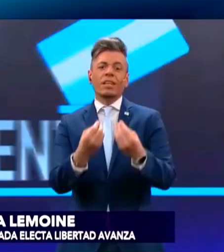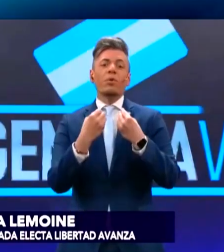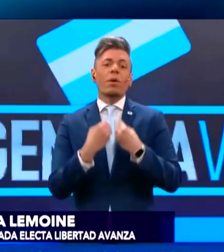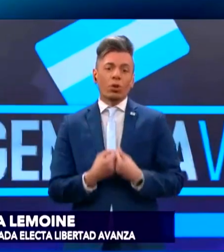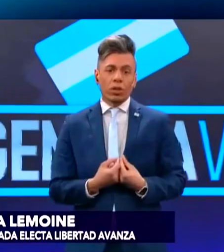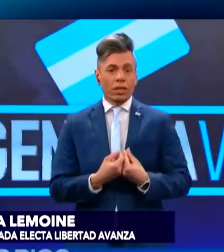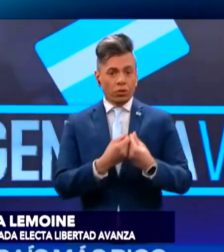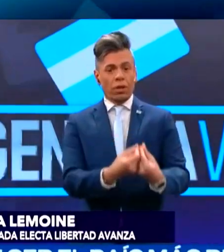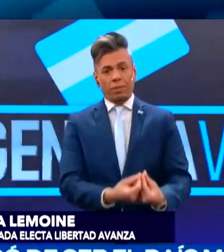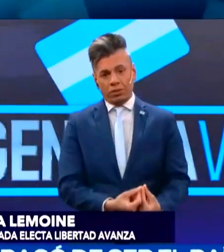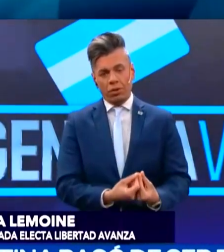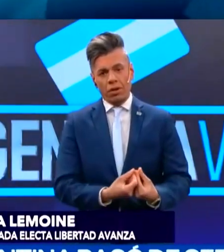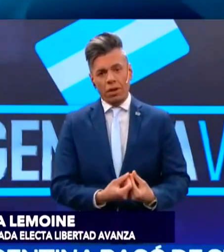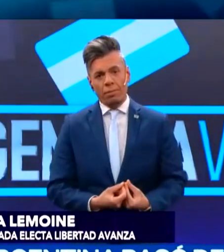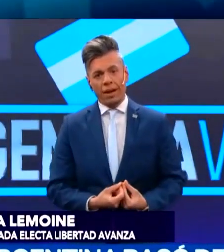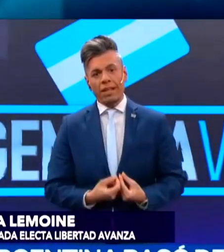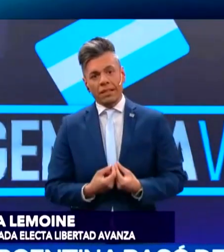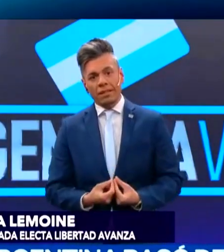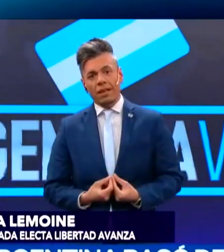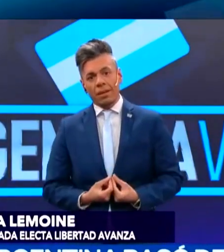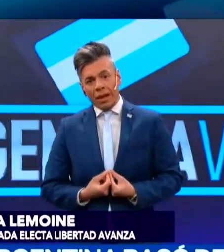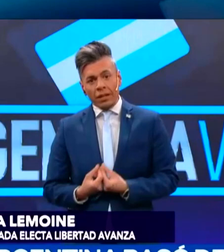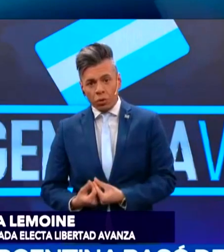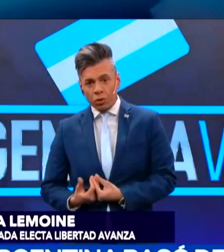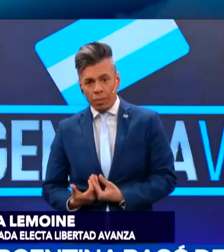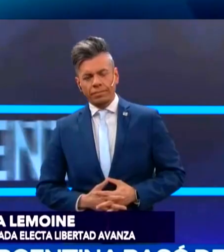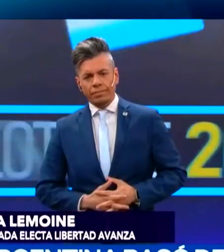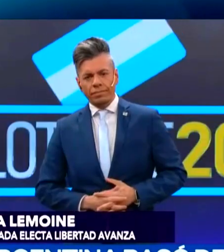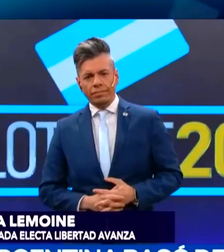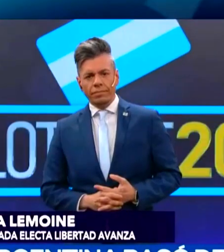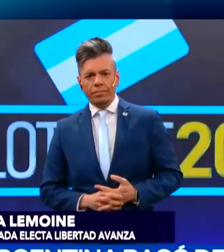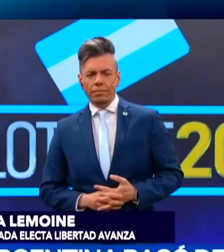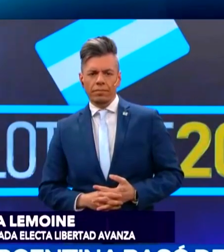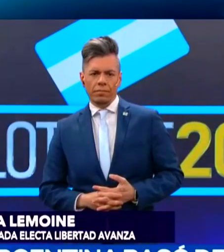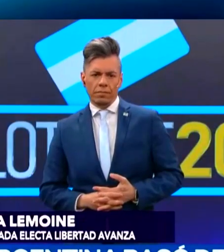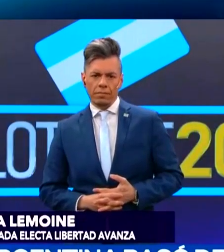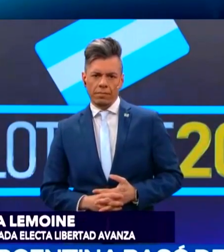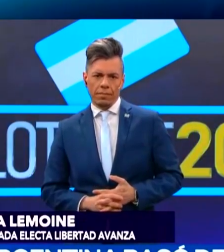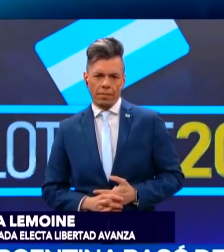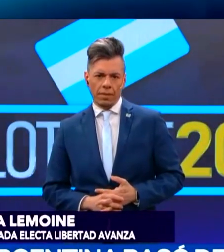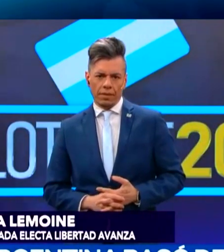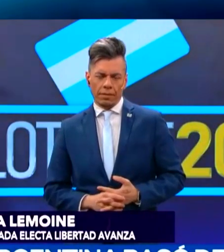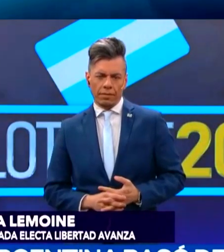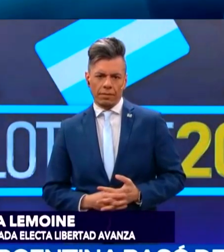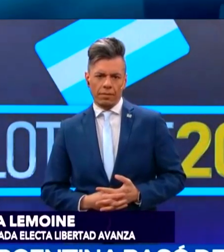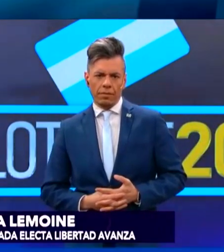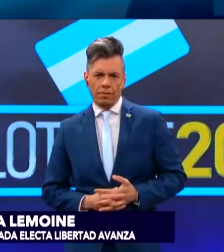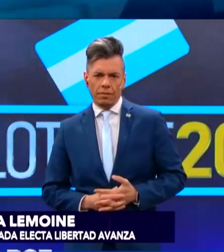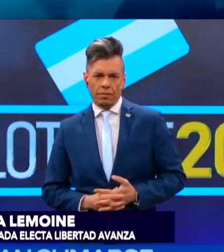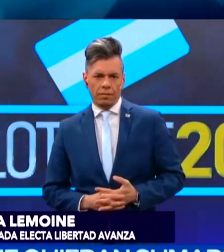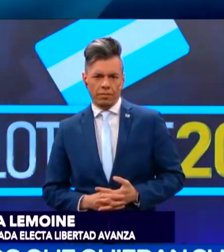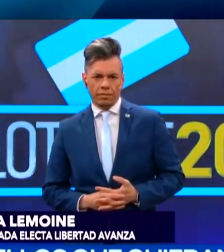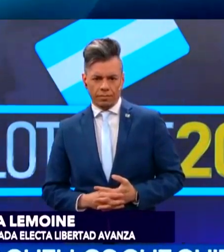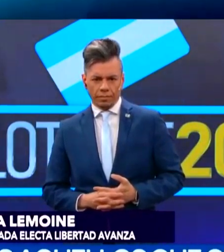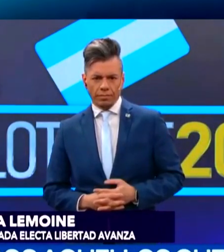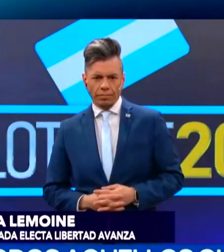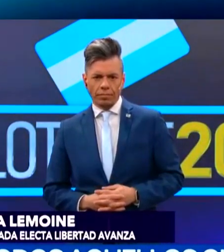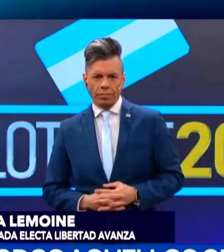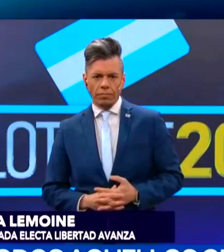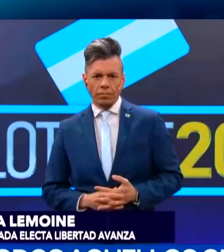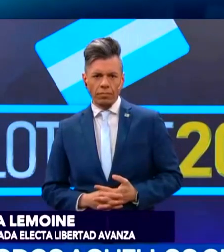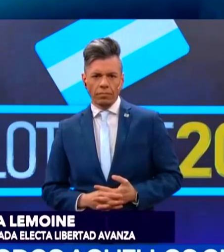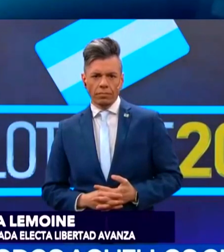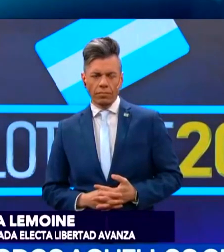si te sirvió a vos eso que pasó para entender la magnitud de tus palabras. No, no, la verdad es que no somos una manada, todos tenemos